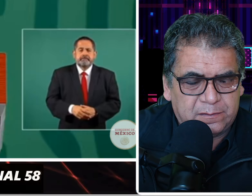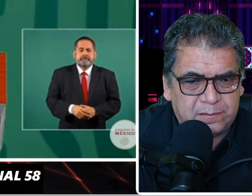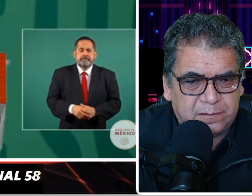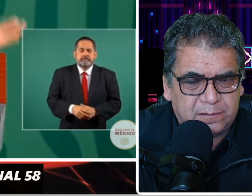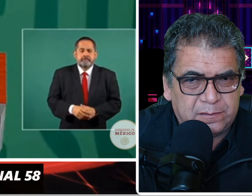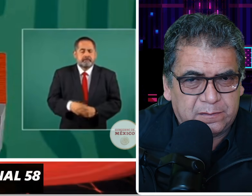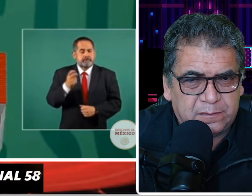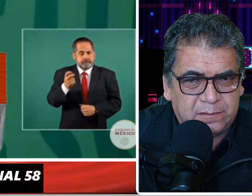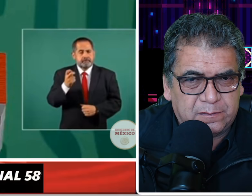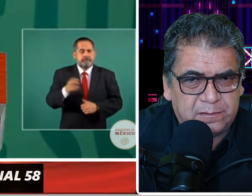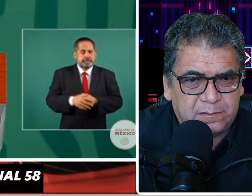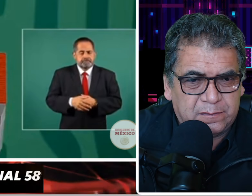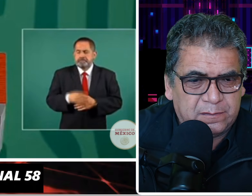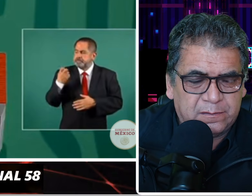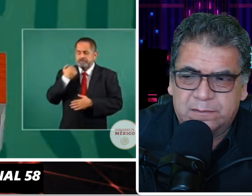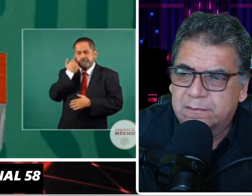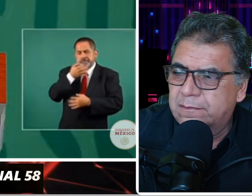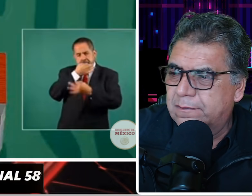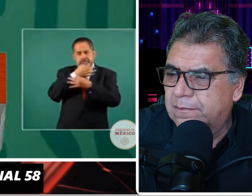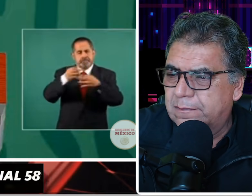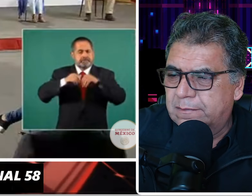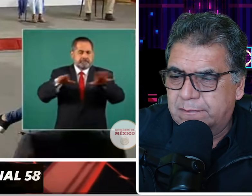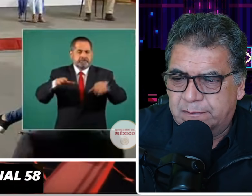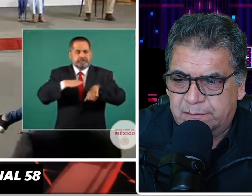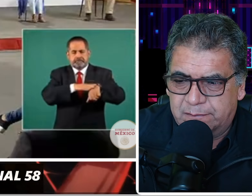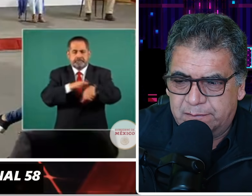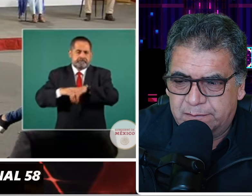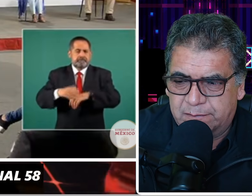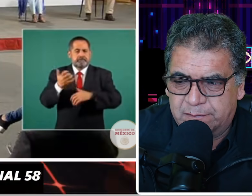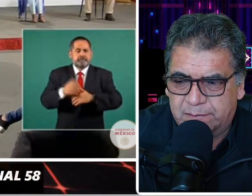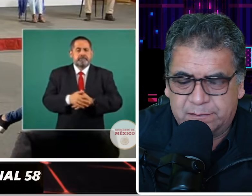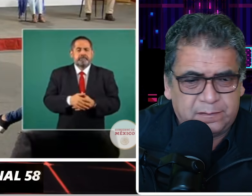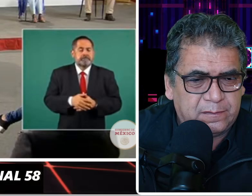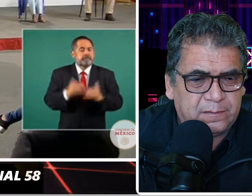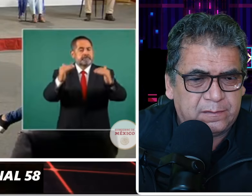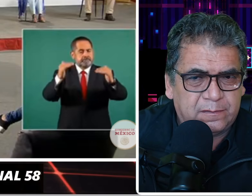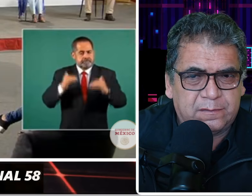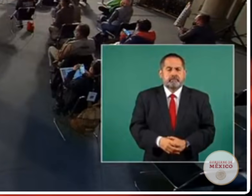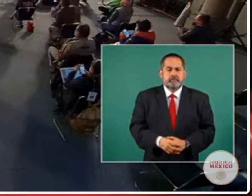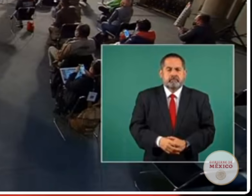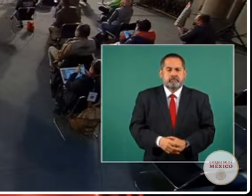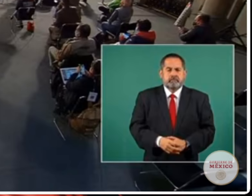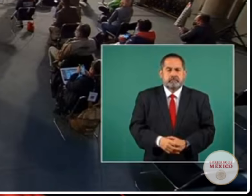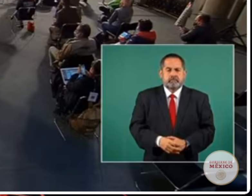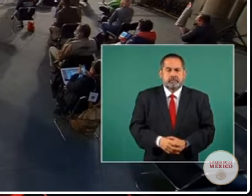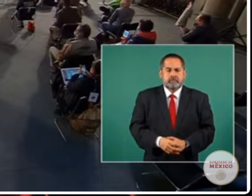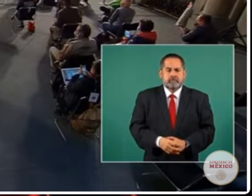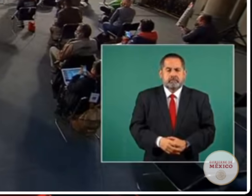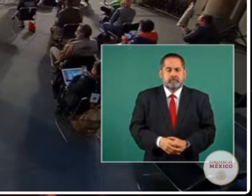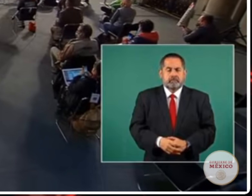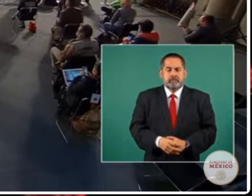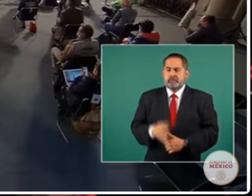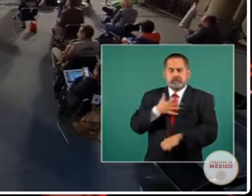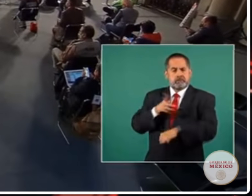Entonces, esto es lo que queríamos comentarles y vamos a preguntas y respuestas. Buenos